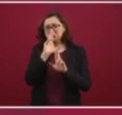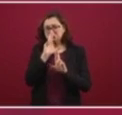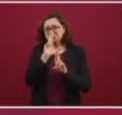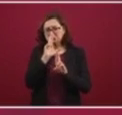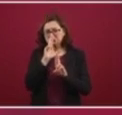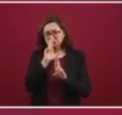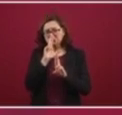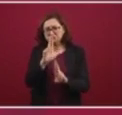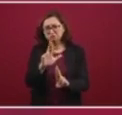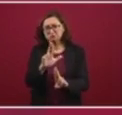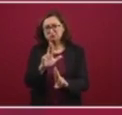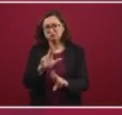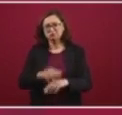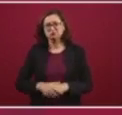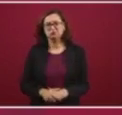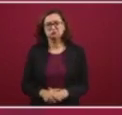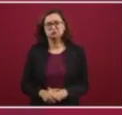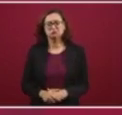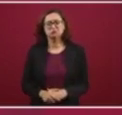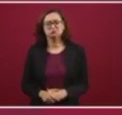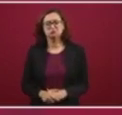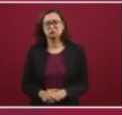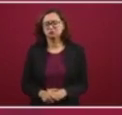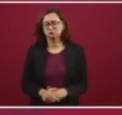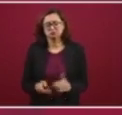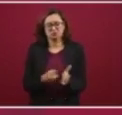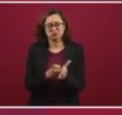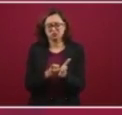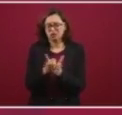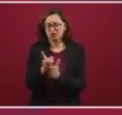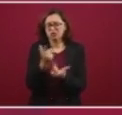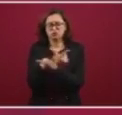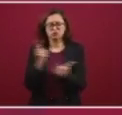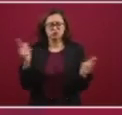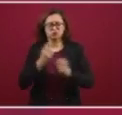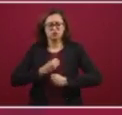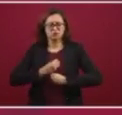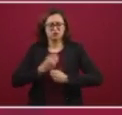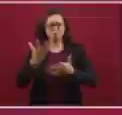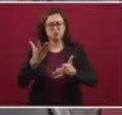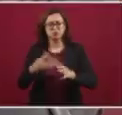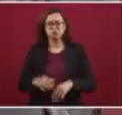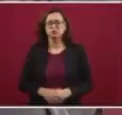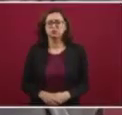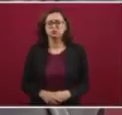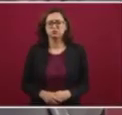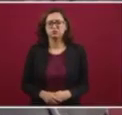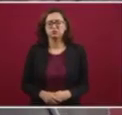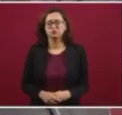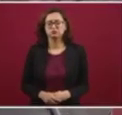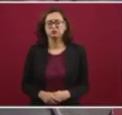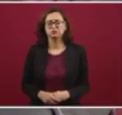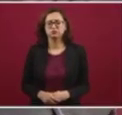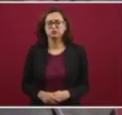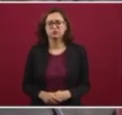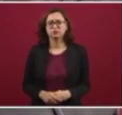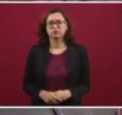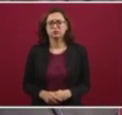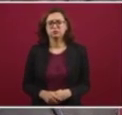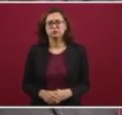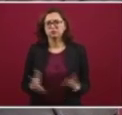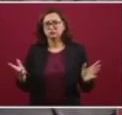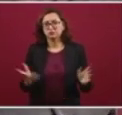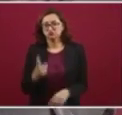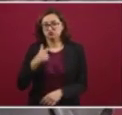Tenemos el derecho de manifestarnos, de expresarnos. No tiene por qué haber